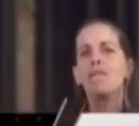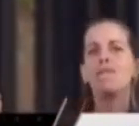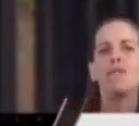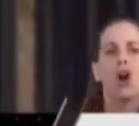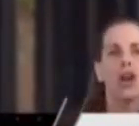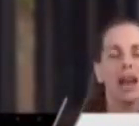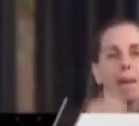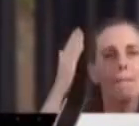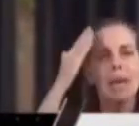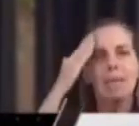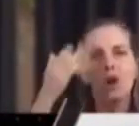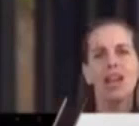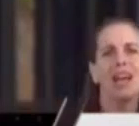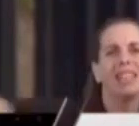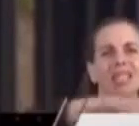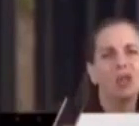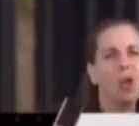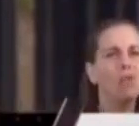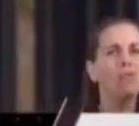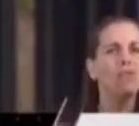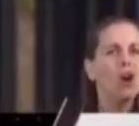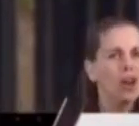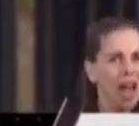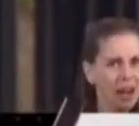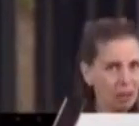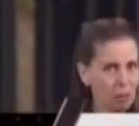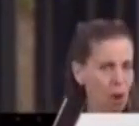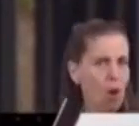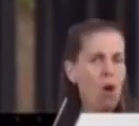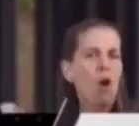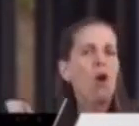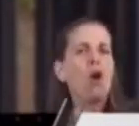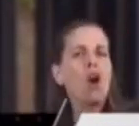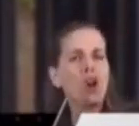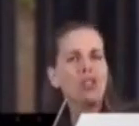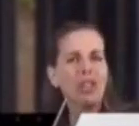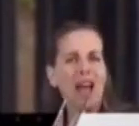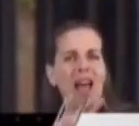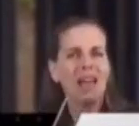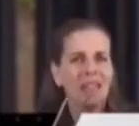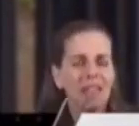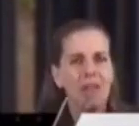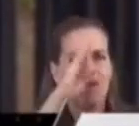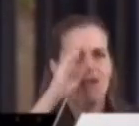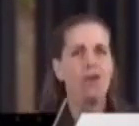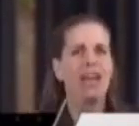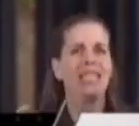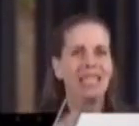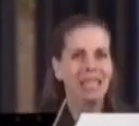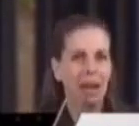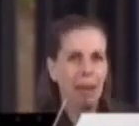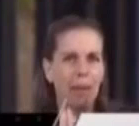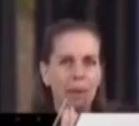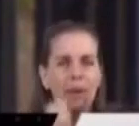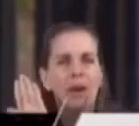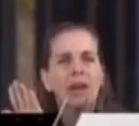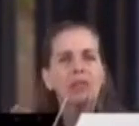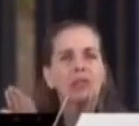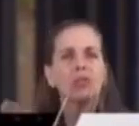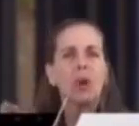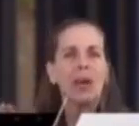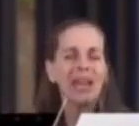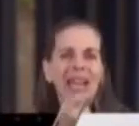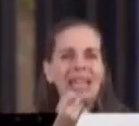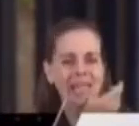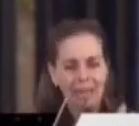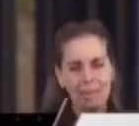hostigando y humillando a nuestras fuerzas pero qué reclamo por la soberanía es posible si la dirigencia de un país se